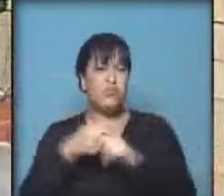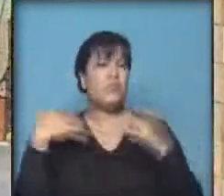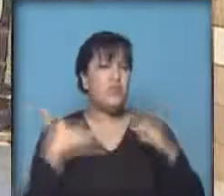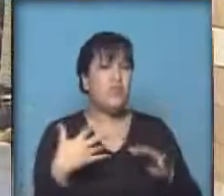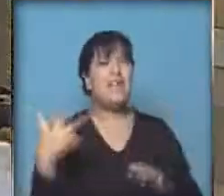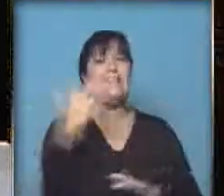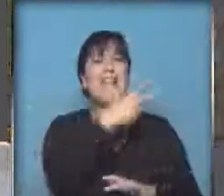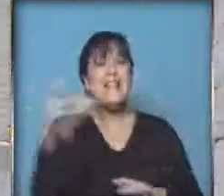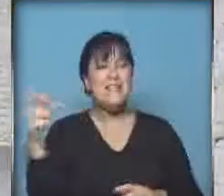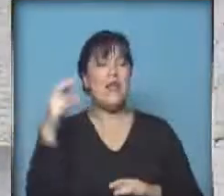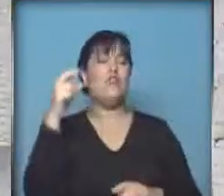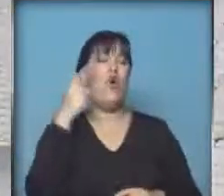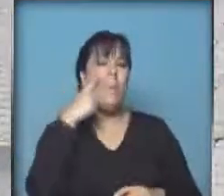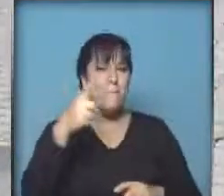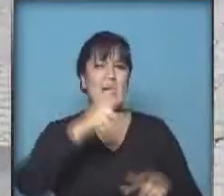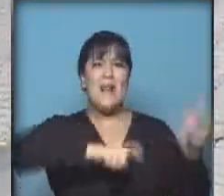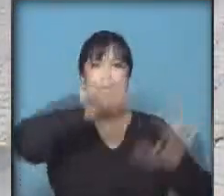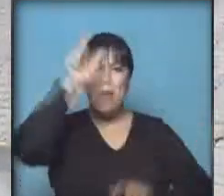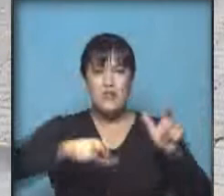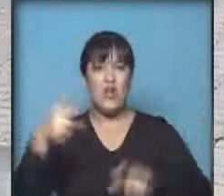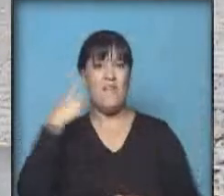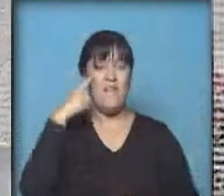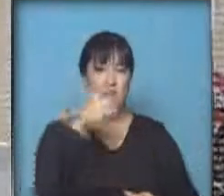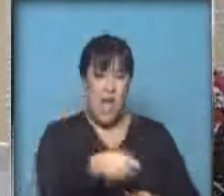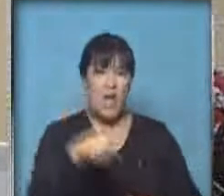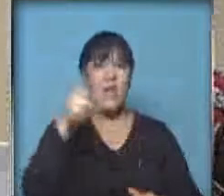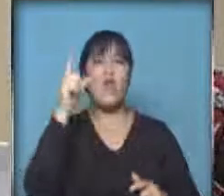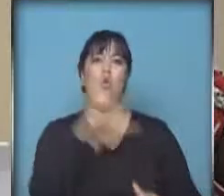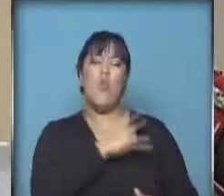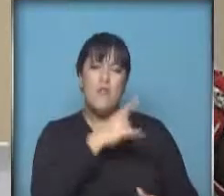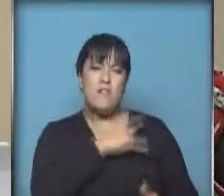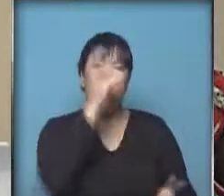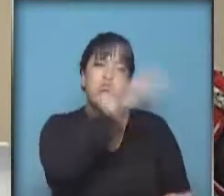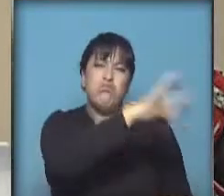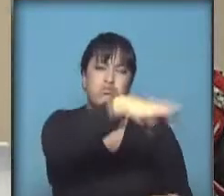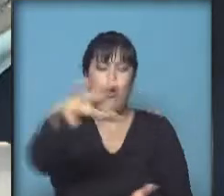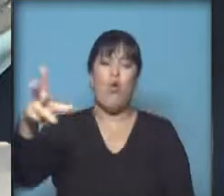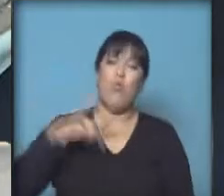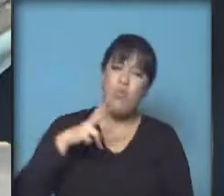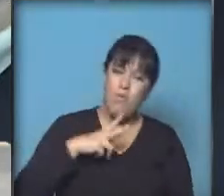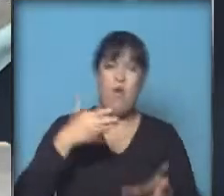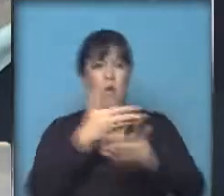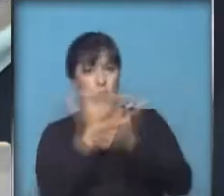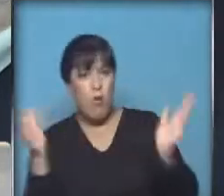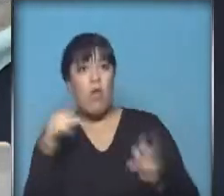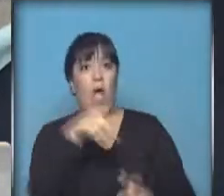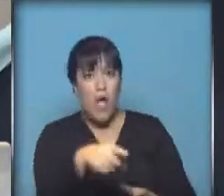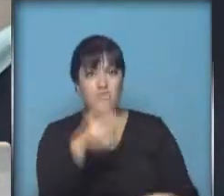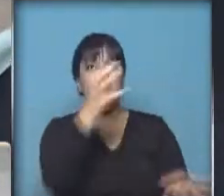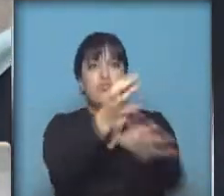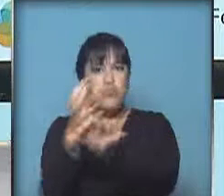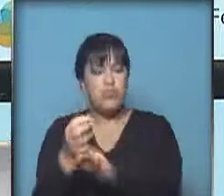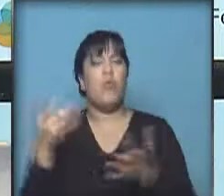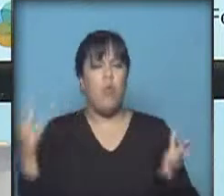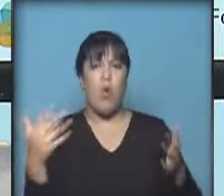300.000 habitantes. Sede de diversas universidades, entre públicas y privadas, es un polo educativo para las provincias